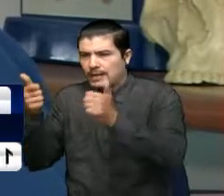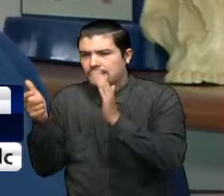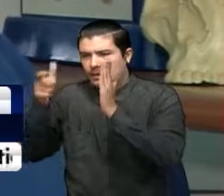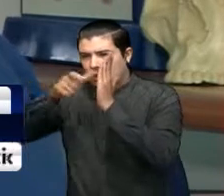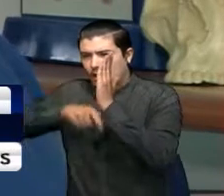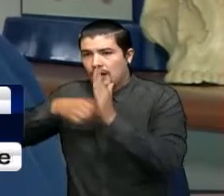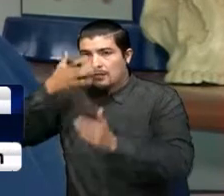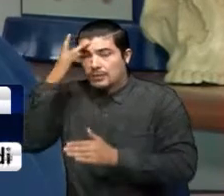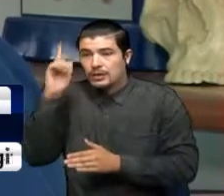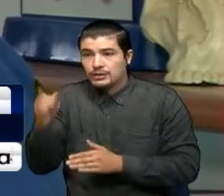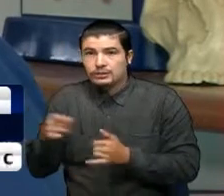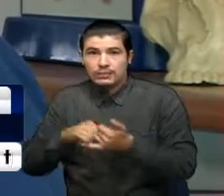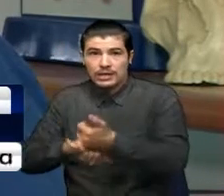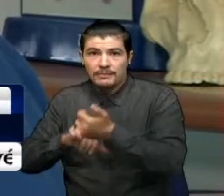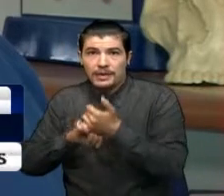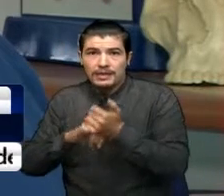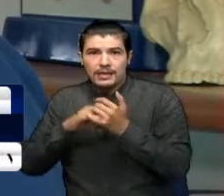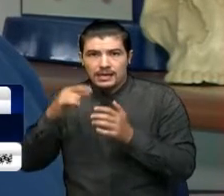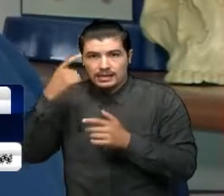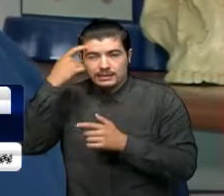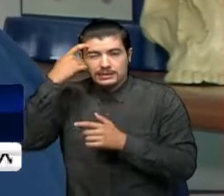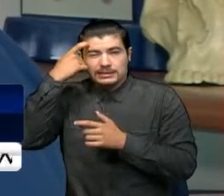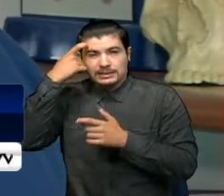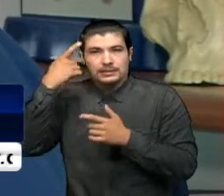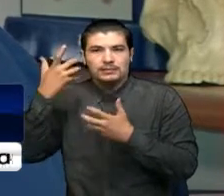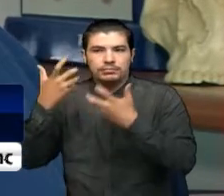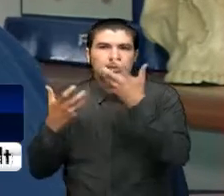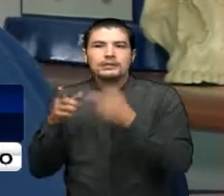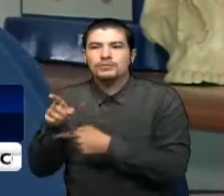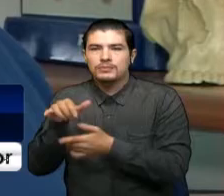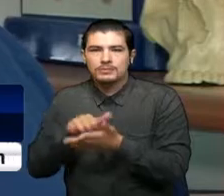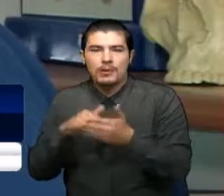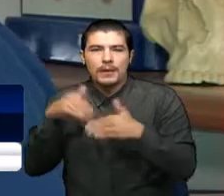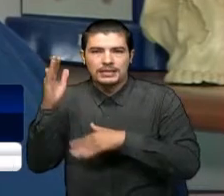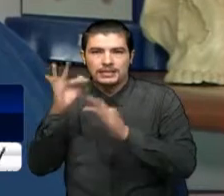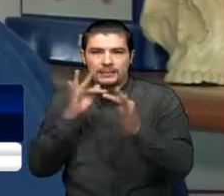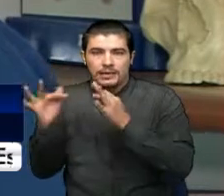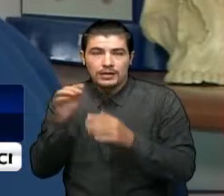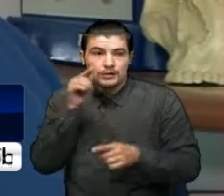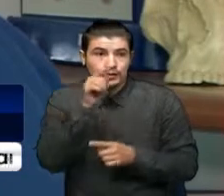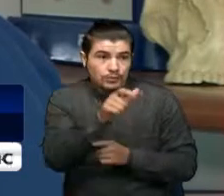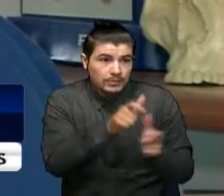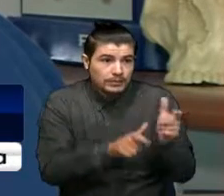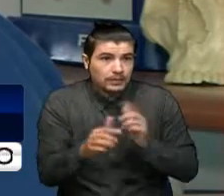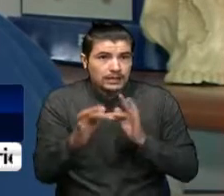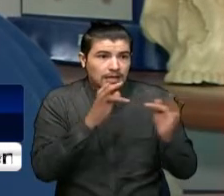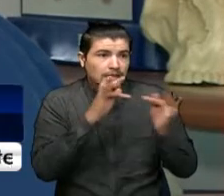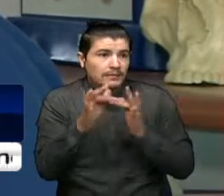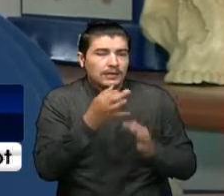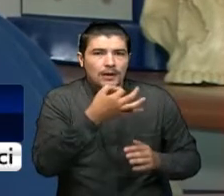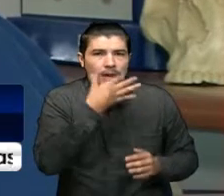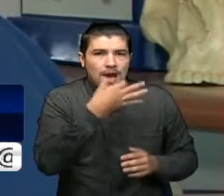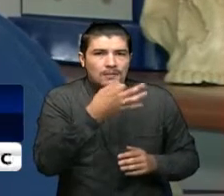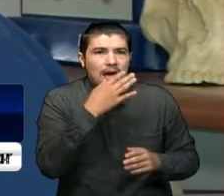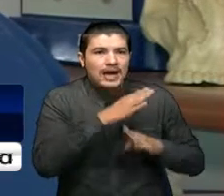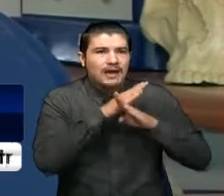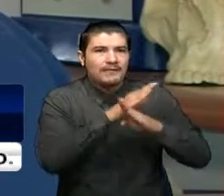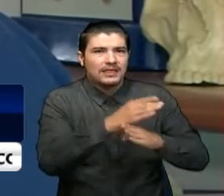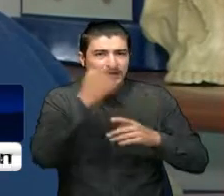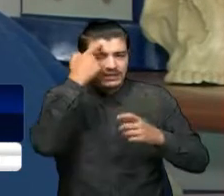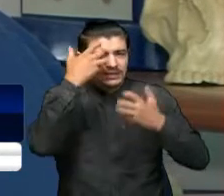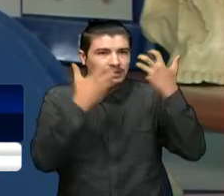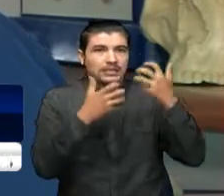es el tratamiento que mejor funciona las personas con un tratamiento con medicamentos para la epilepsia en un